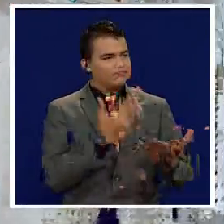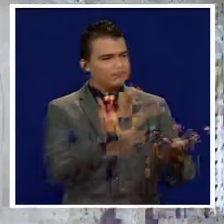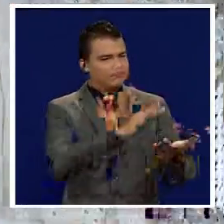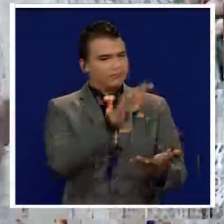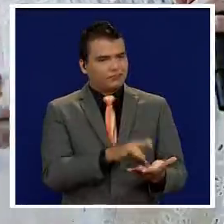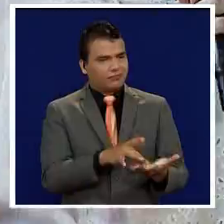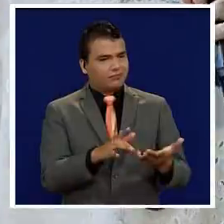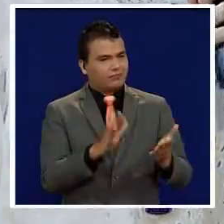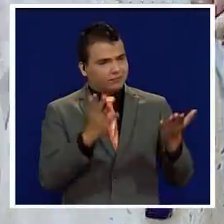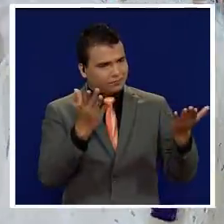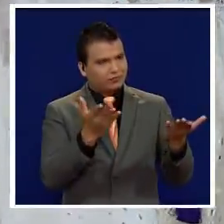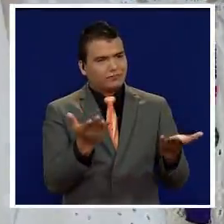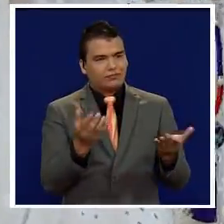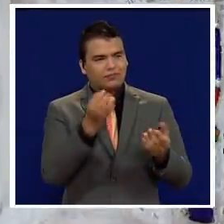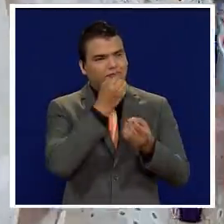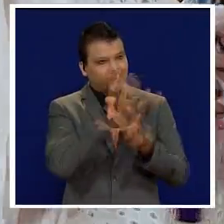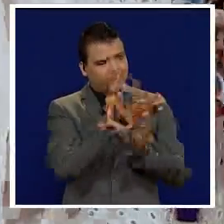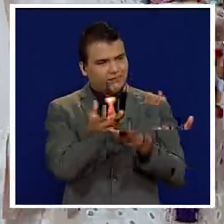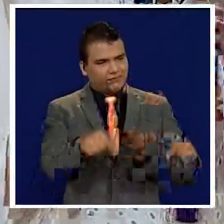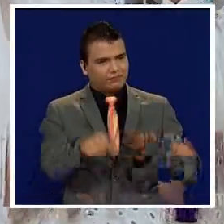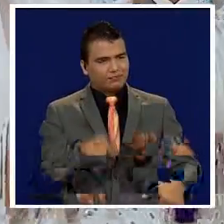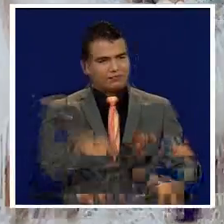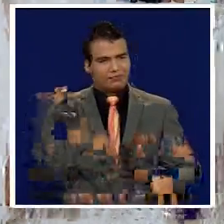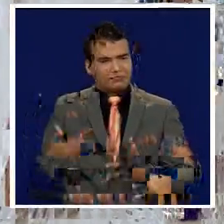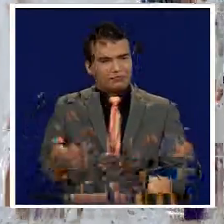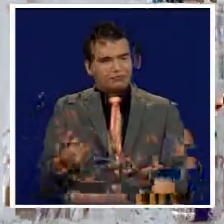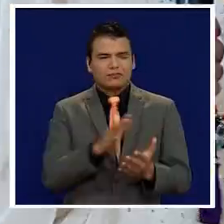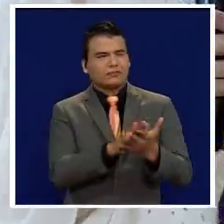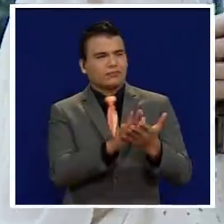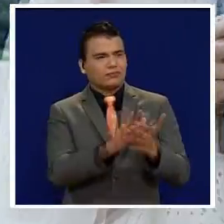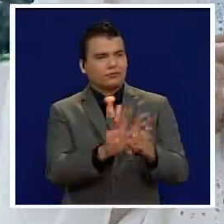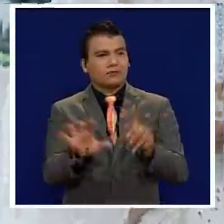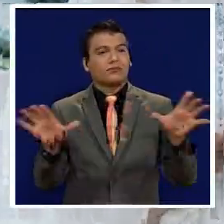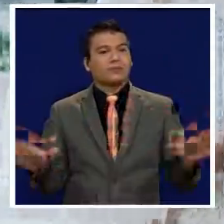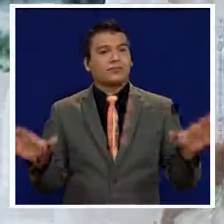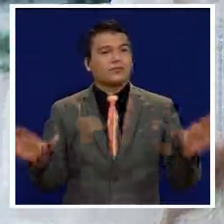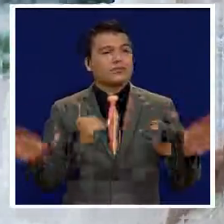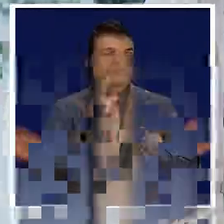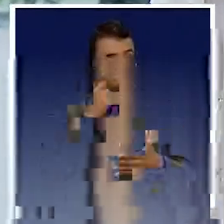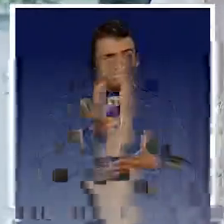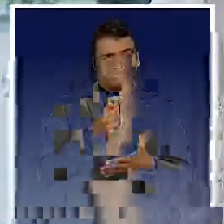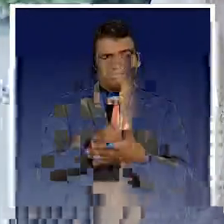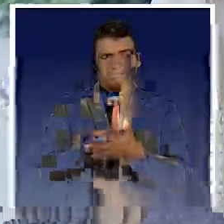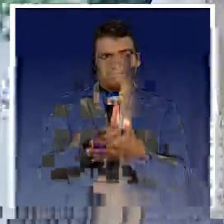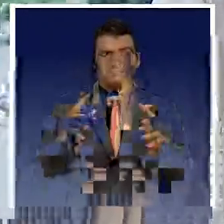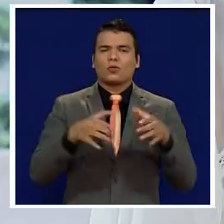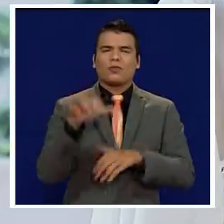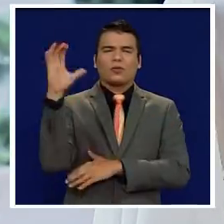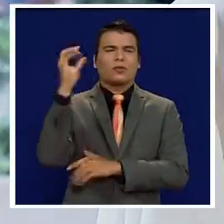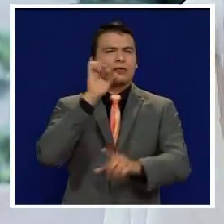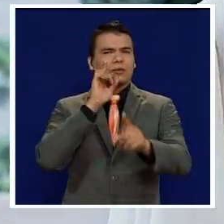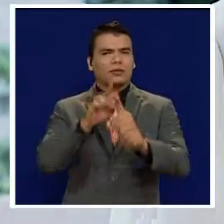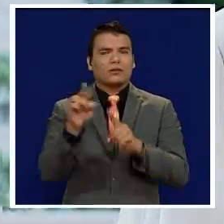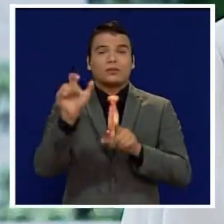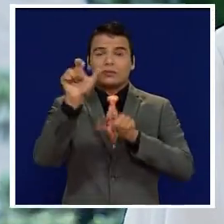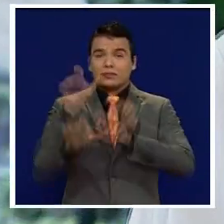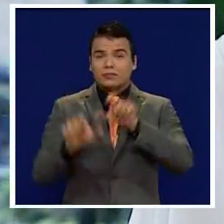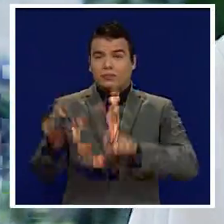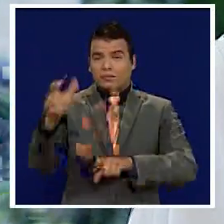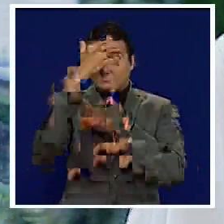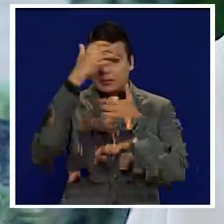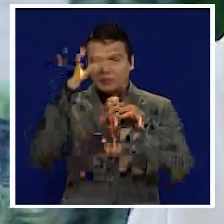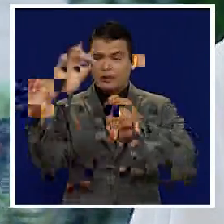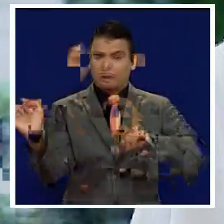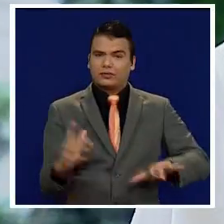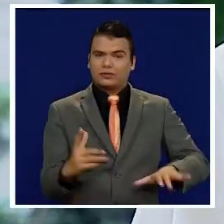con nosotros y bueno, bendiciones también con esta rendición. Ustedes lo han escuchado, el trabajo de la Agencia Colombiana para la Reintegración se presenta hoy